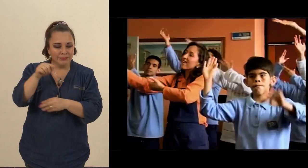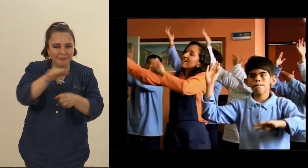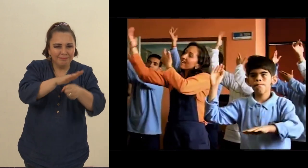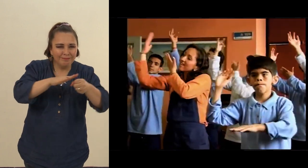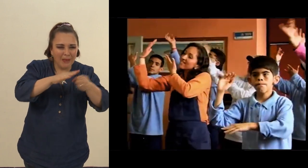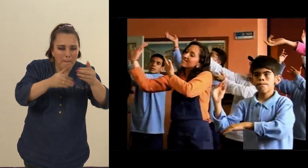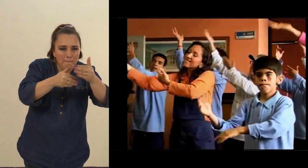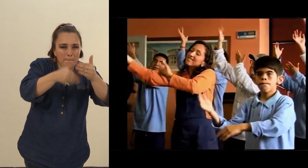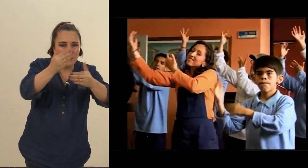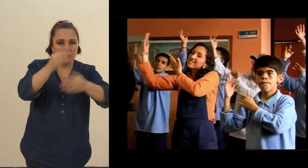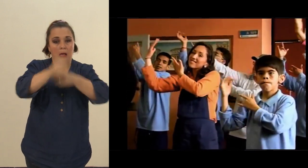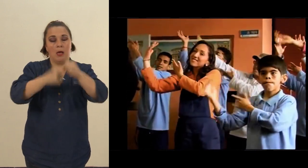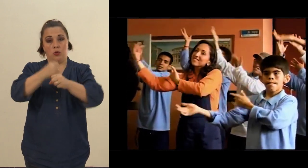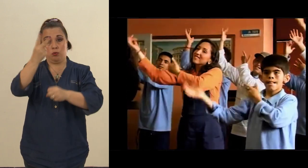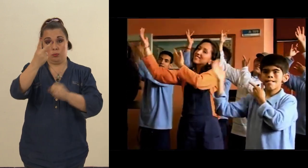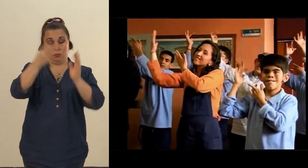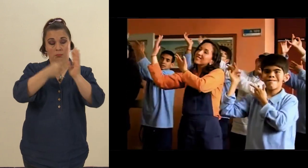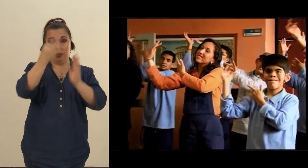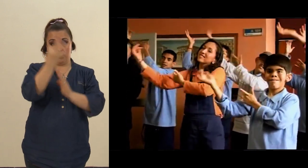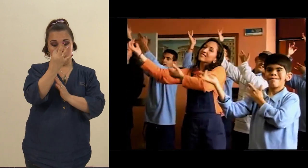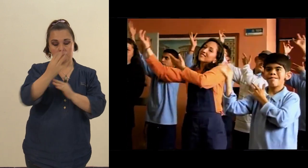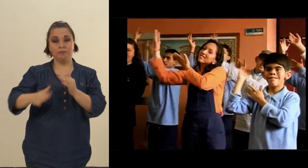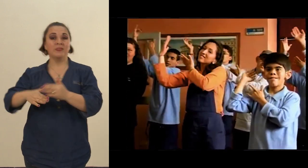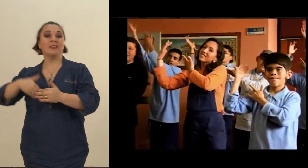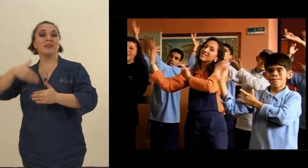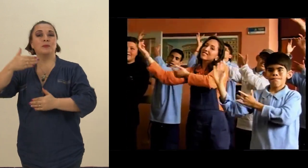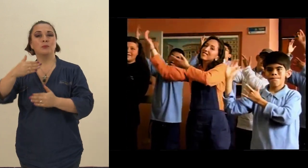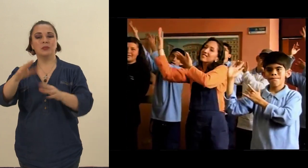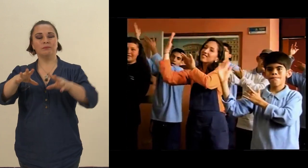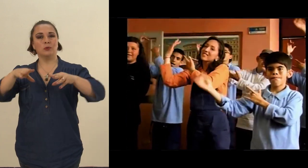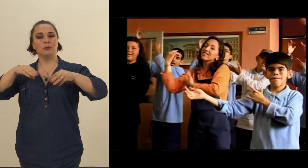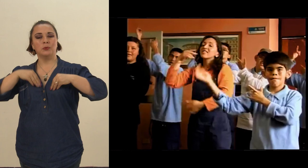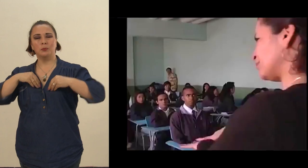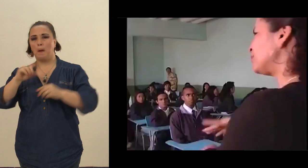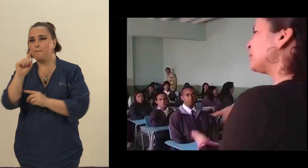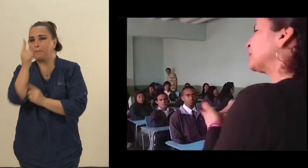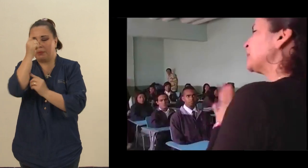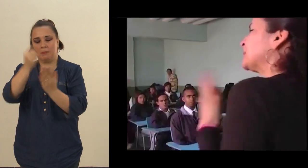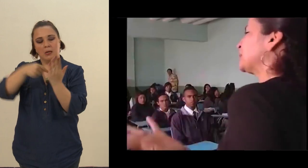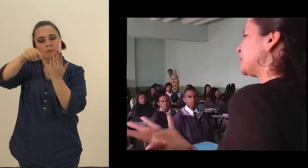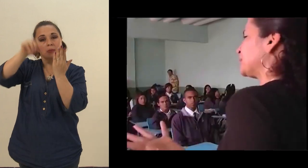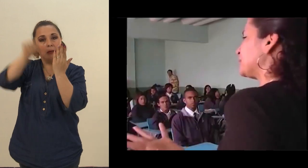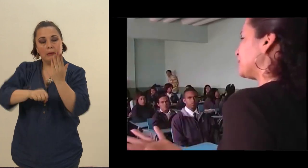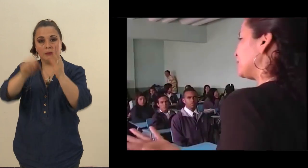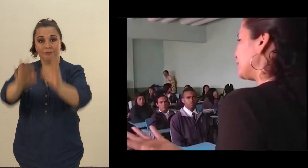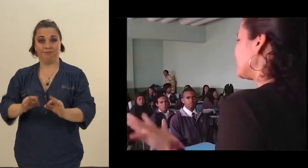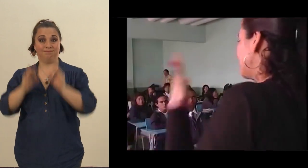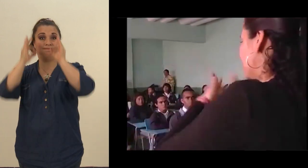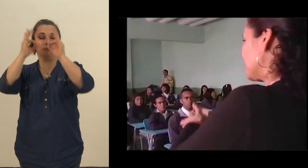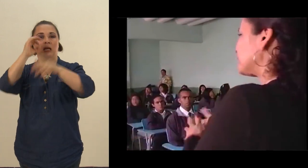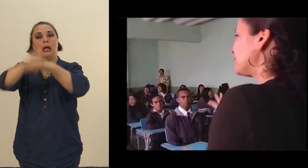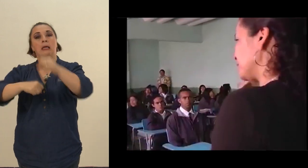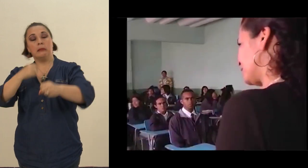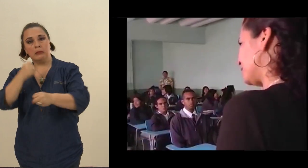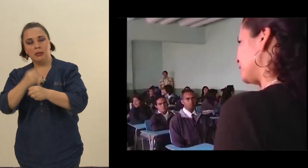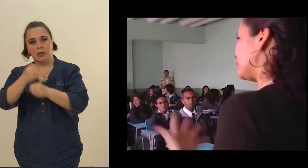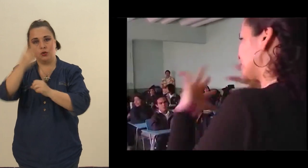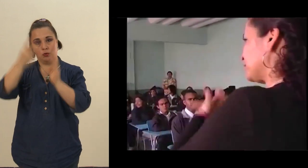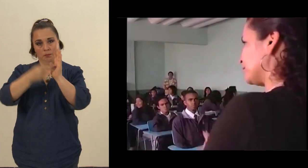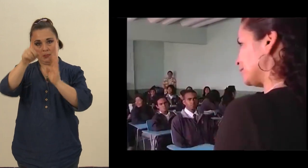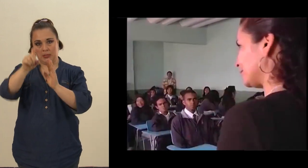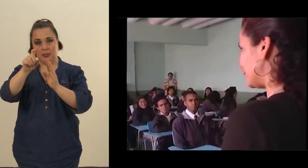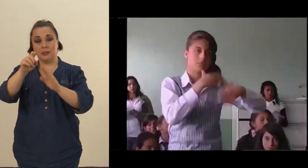2003. Posteriormente obtuvimos la primera acreditación de alta calidad por 3 años en el año